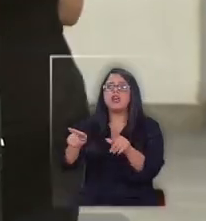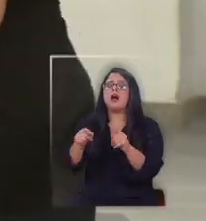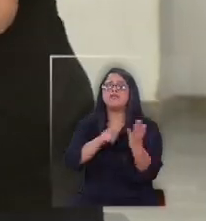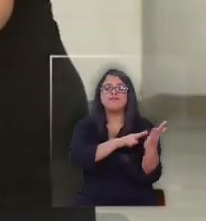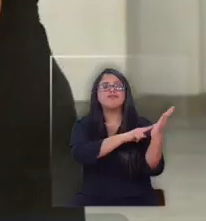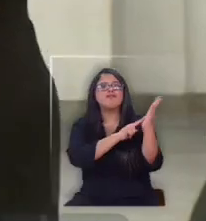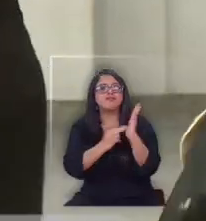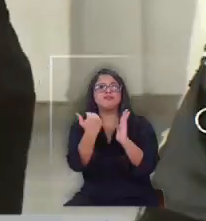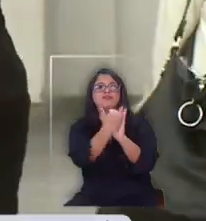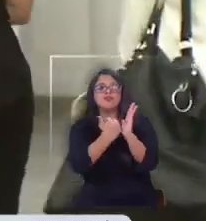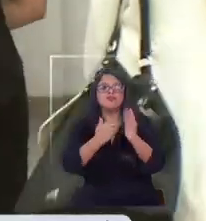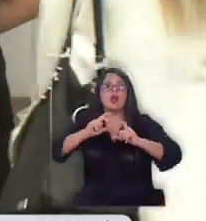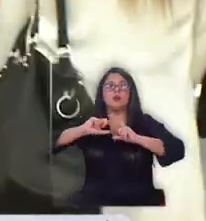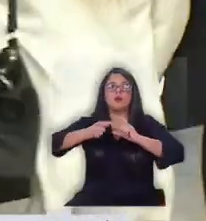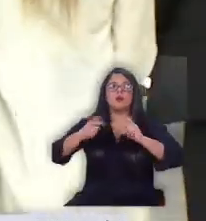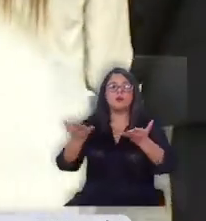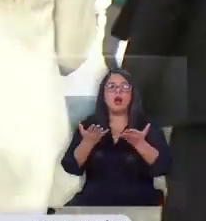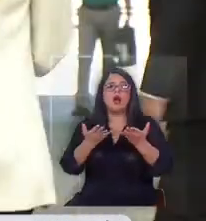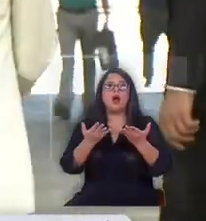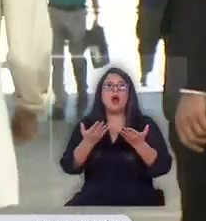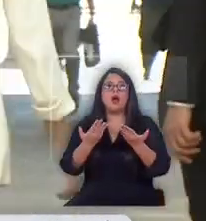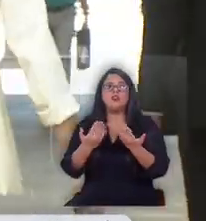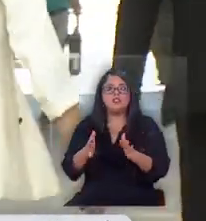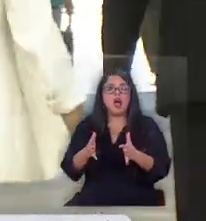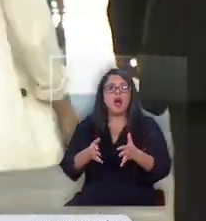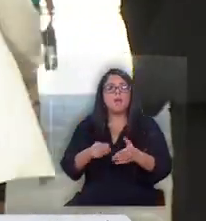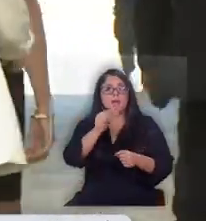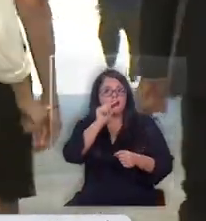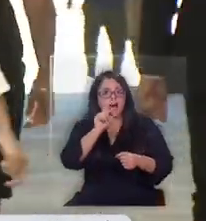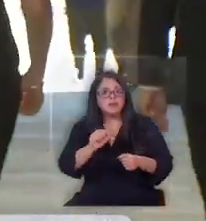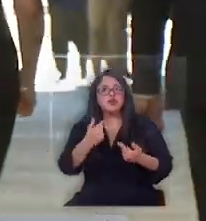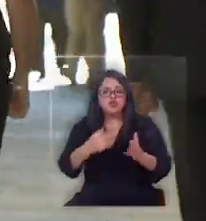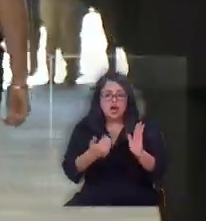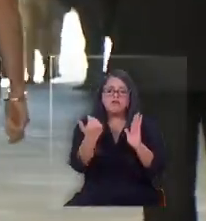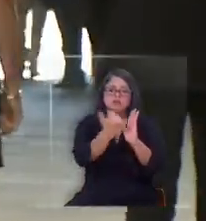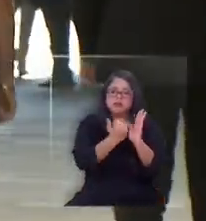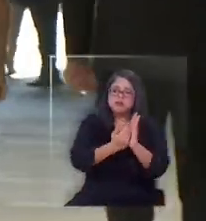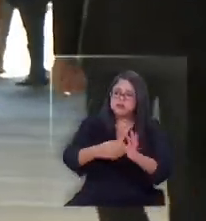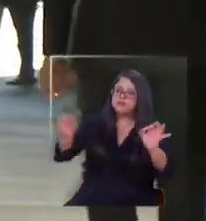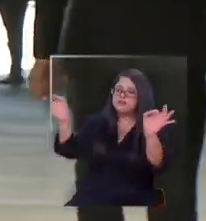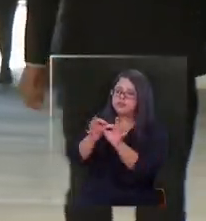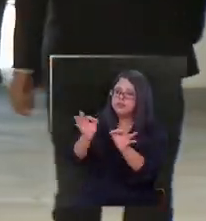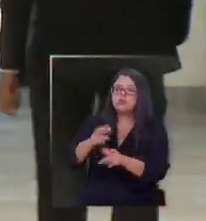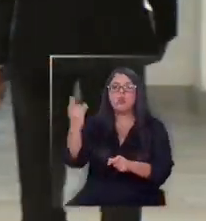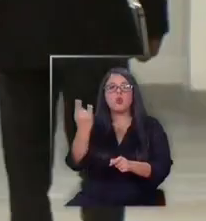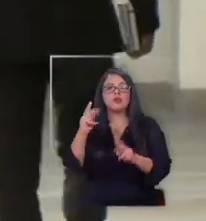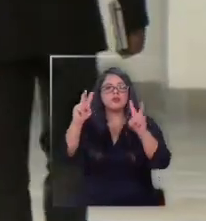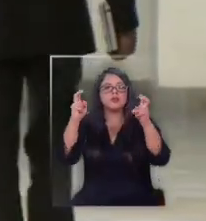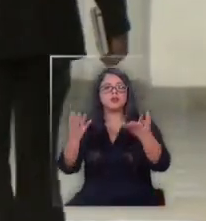lineamientos de su agenda de género para legislar prontamente los temas que son urgentes.